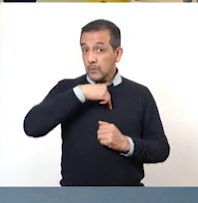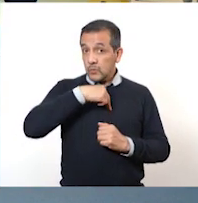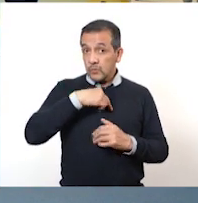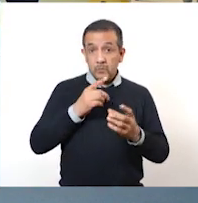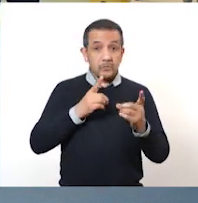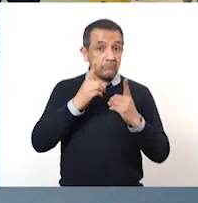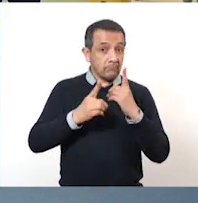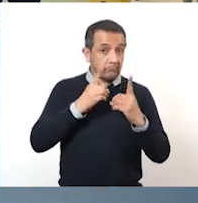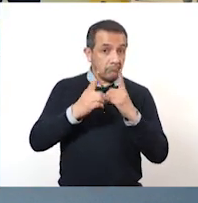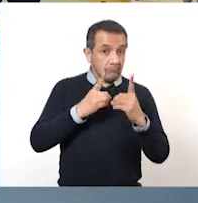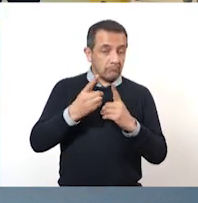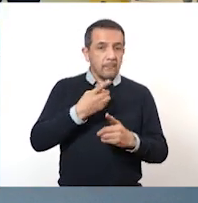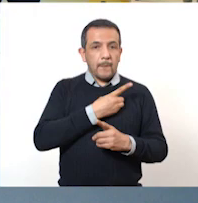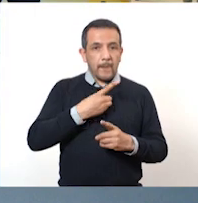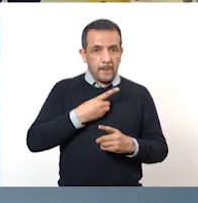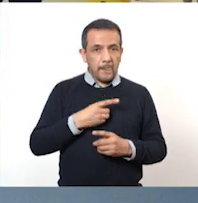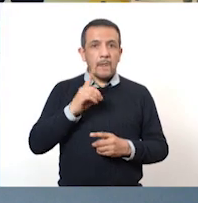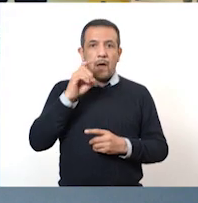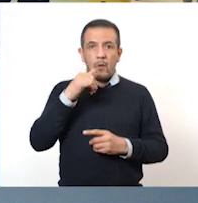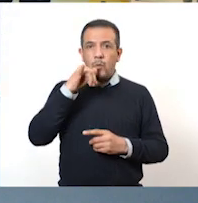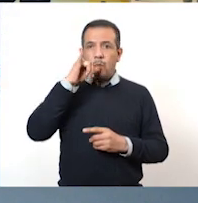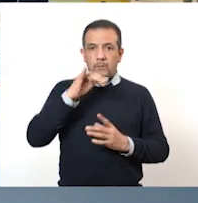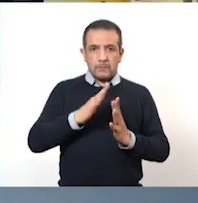cuando realizamos una actividad.